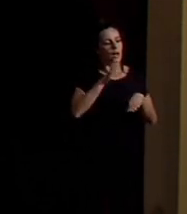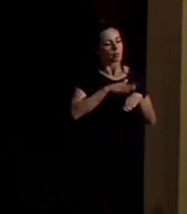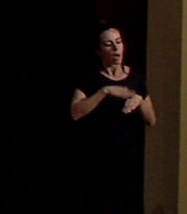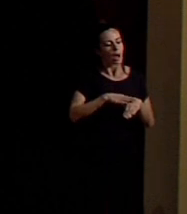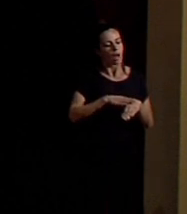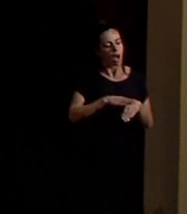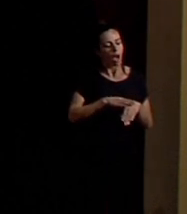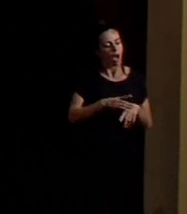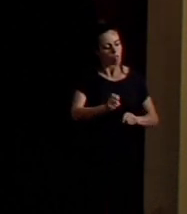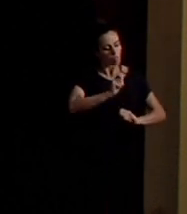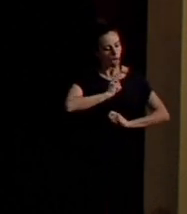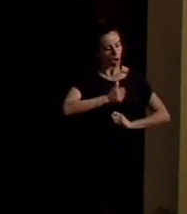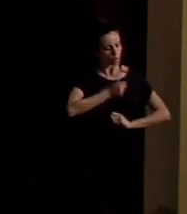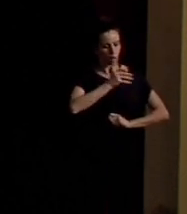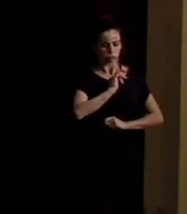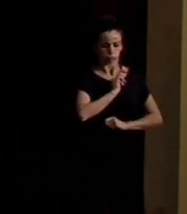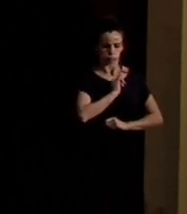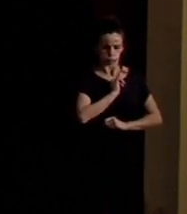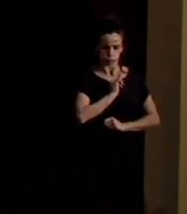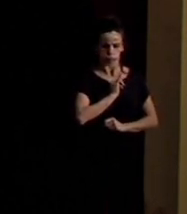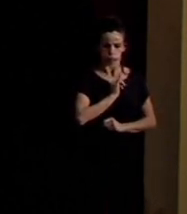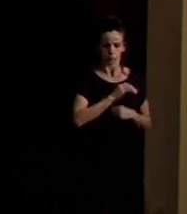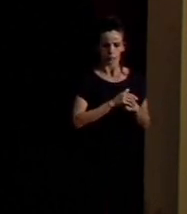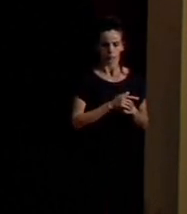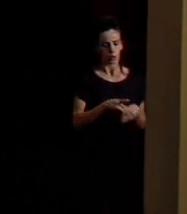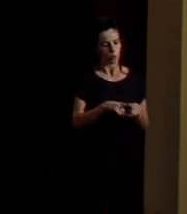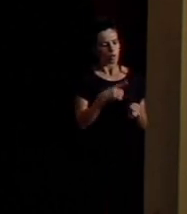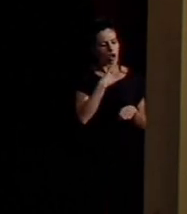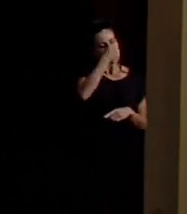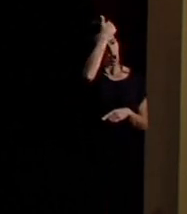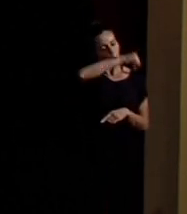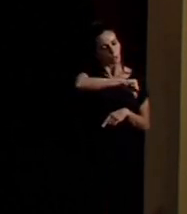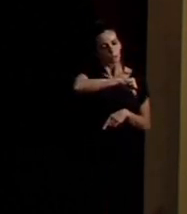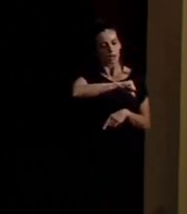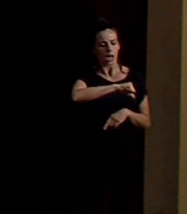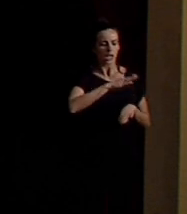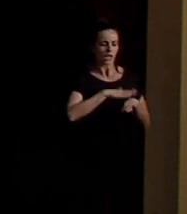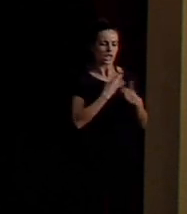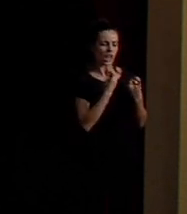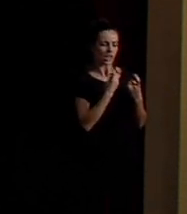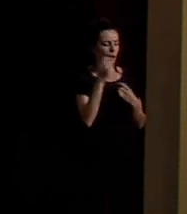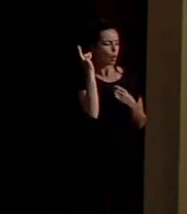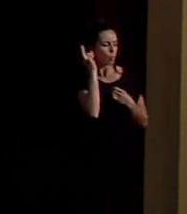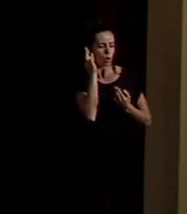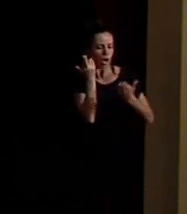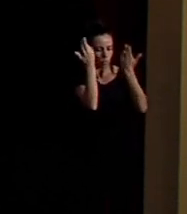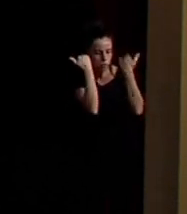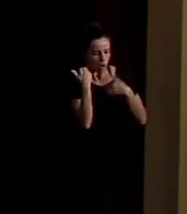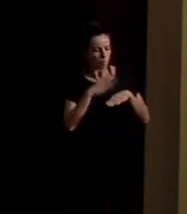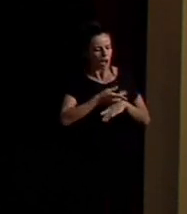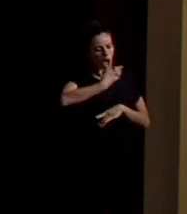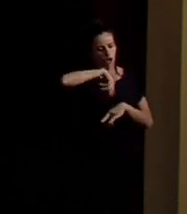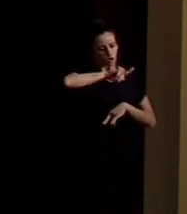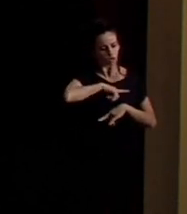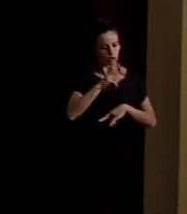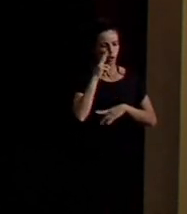identidad, ¿no? Esa ya clásica idea, ¿no?, de Virginia Woolf de los hombres siempre necesitamos a una mujer reducida, ¿no?, para nosotros vernos el doble